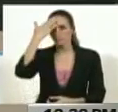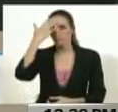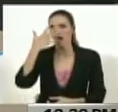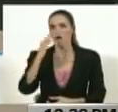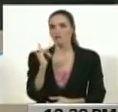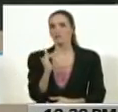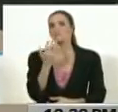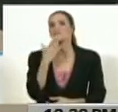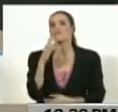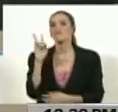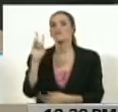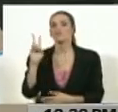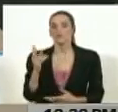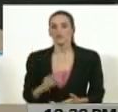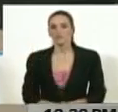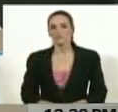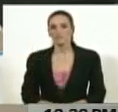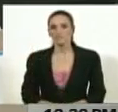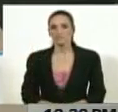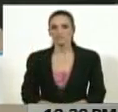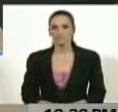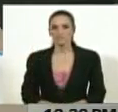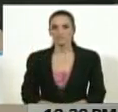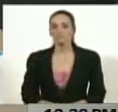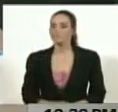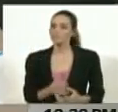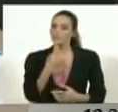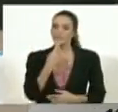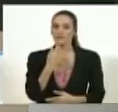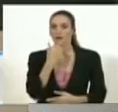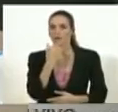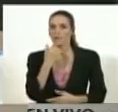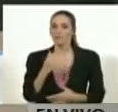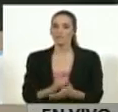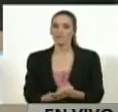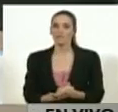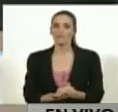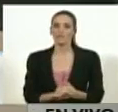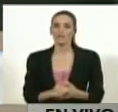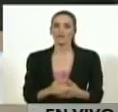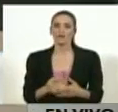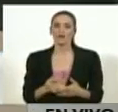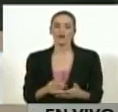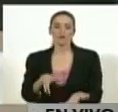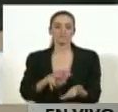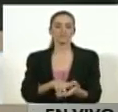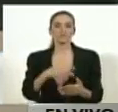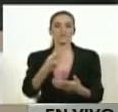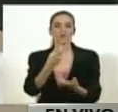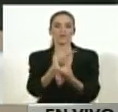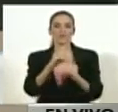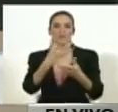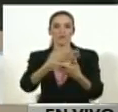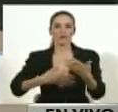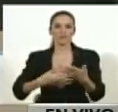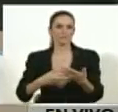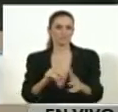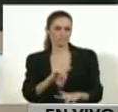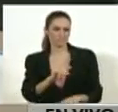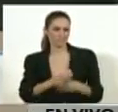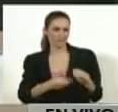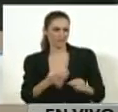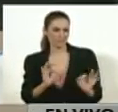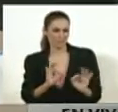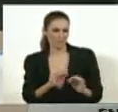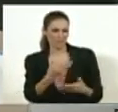ocurriendo en Venezuela pero luego tú me refieres que la activación de la carta democrática eso no ha ocurrido no se ha